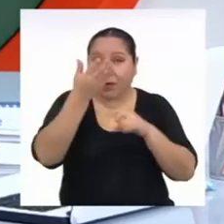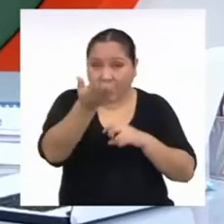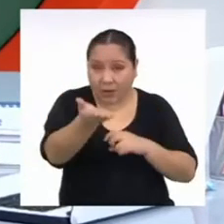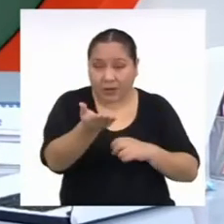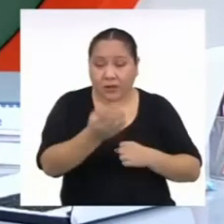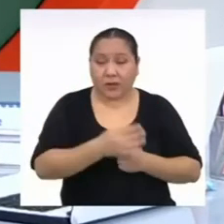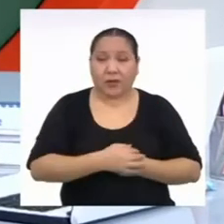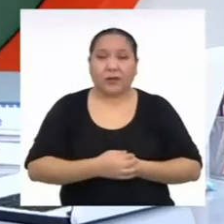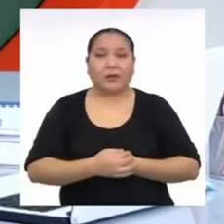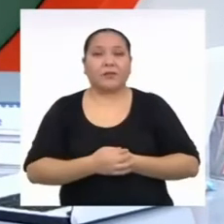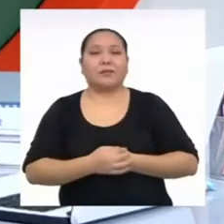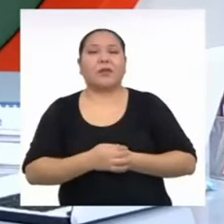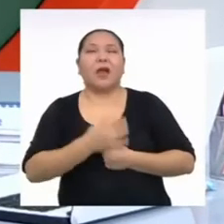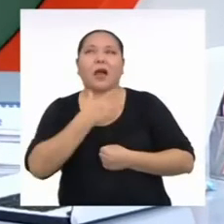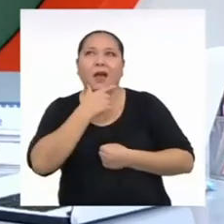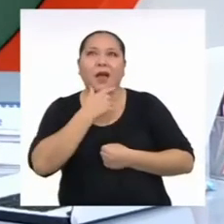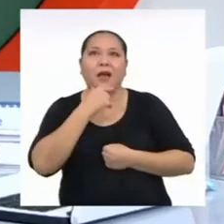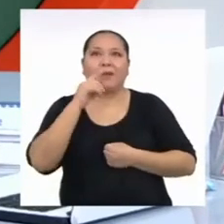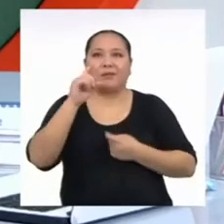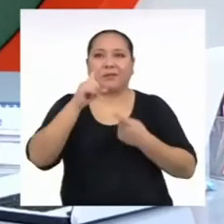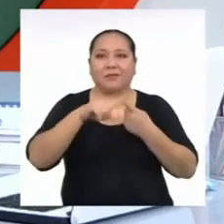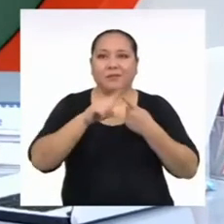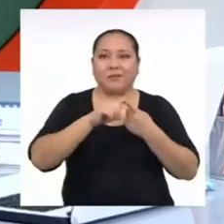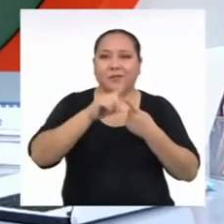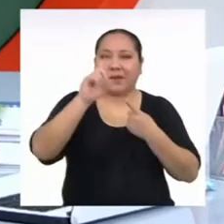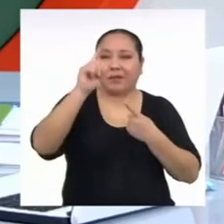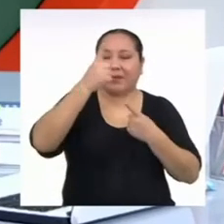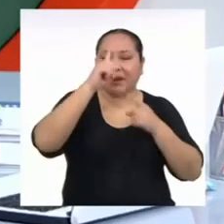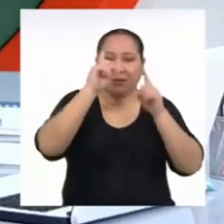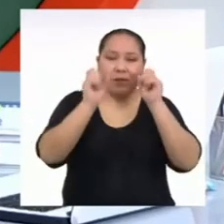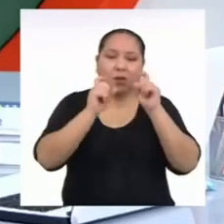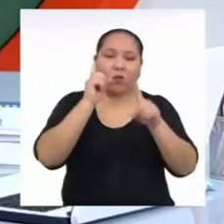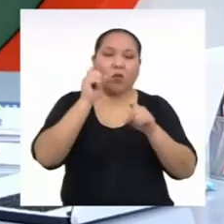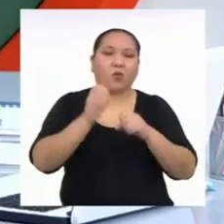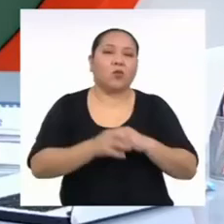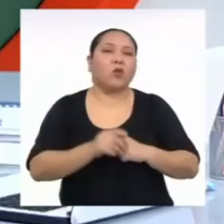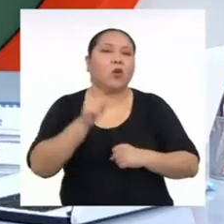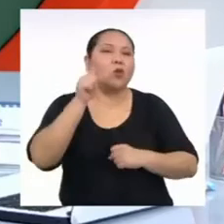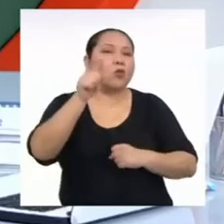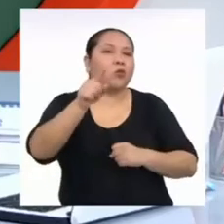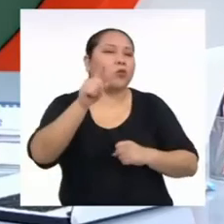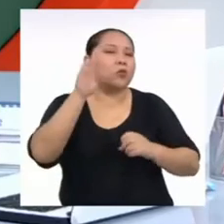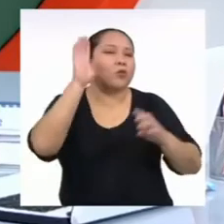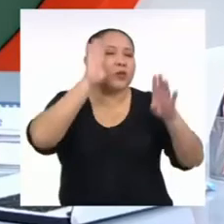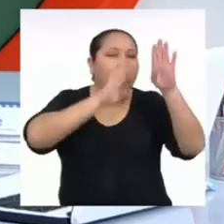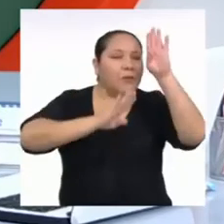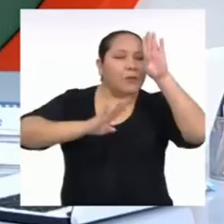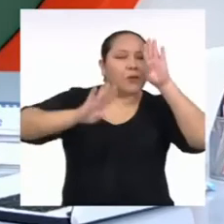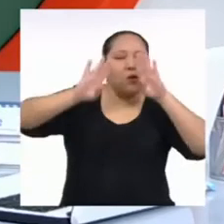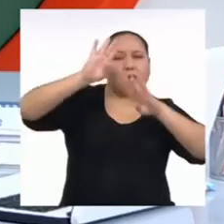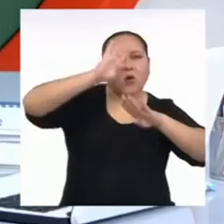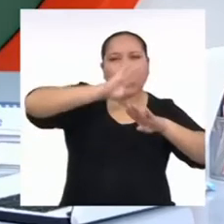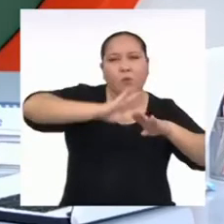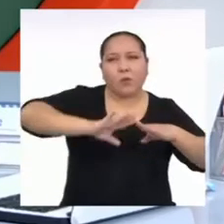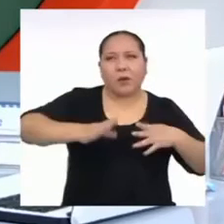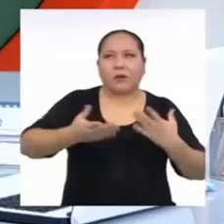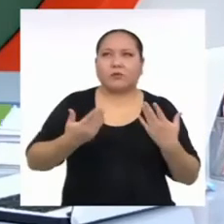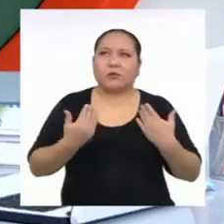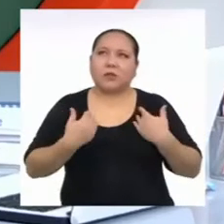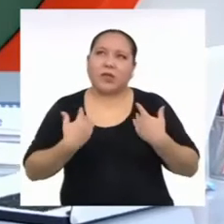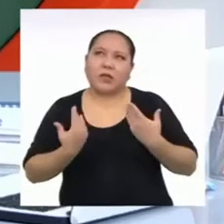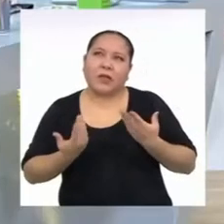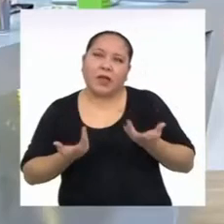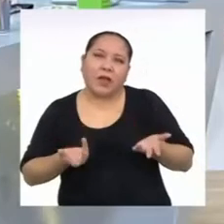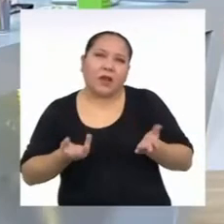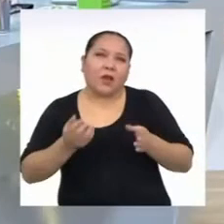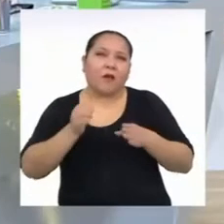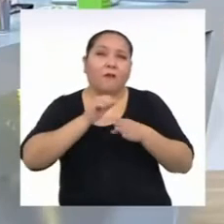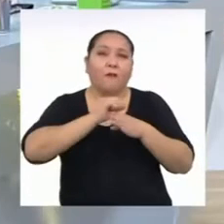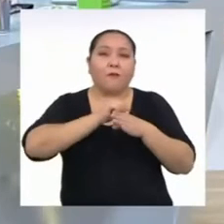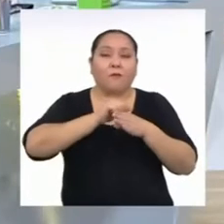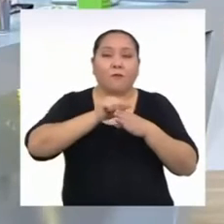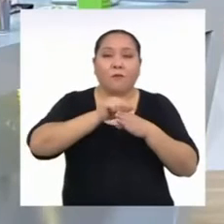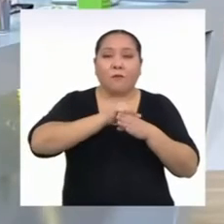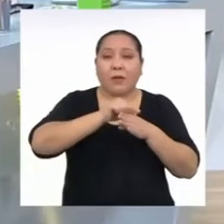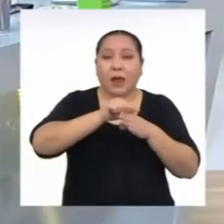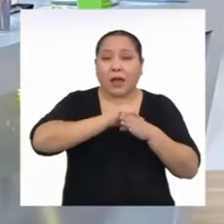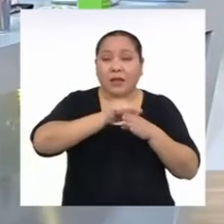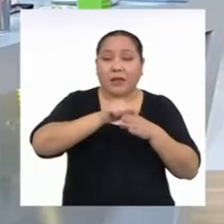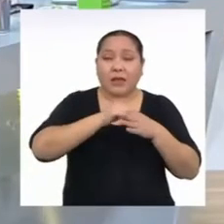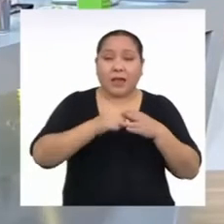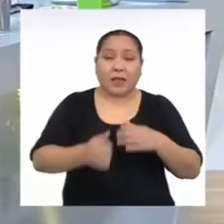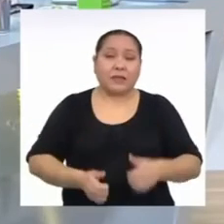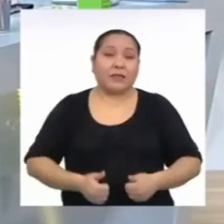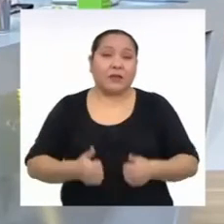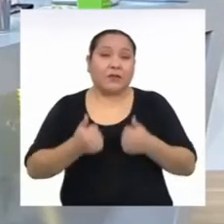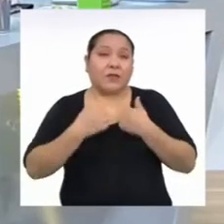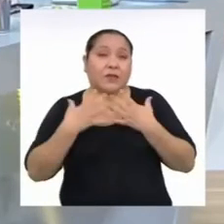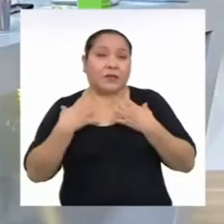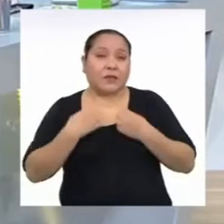encuestados? Entonces mi primera pregunta sería, ¿te preocupas por llevar hábitos de vida saludable? Con 3 posibles